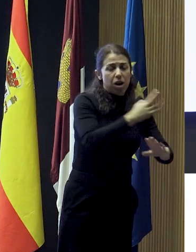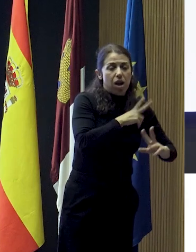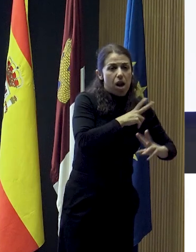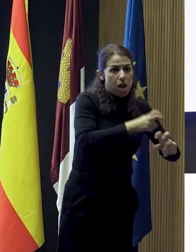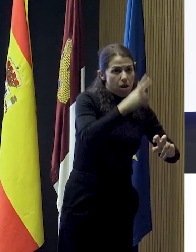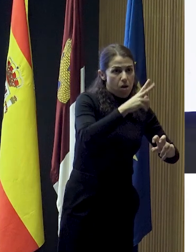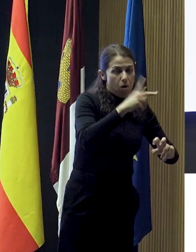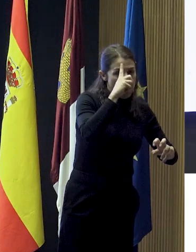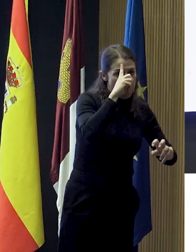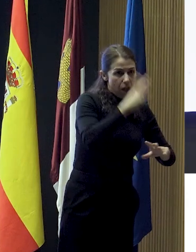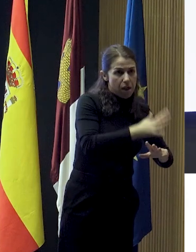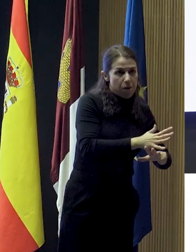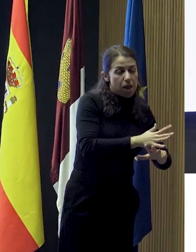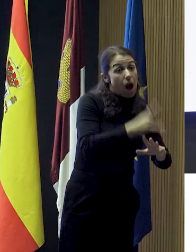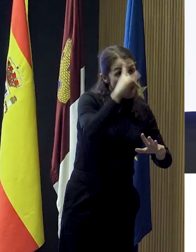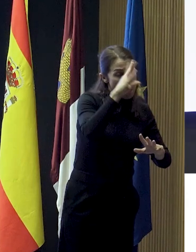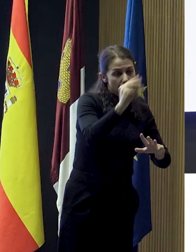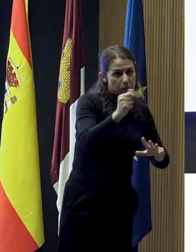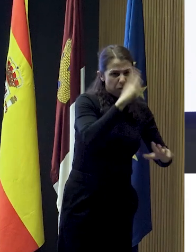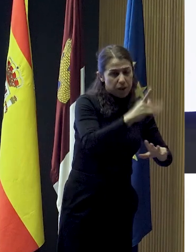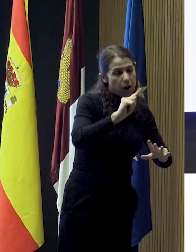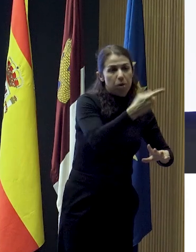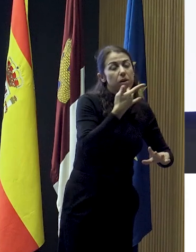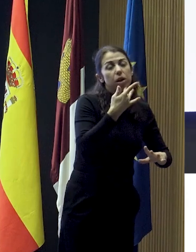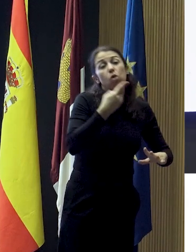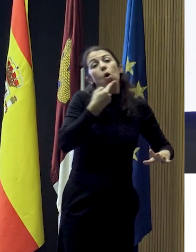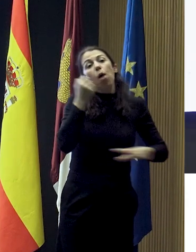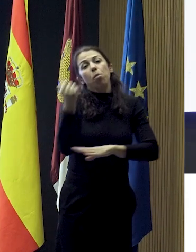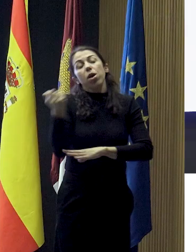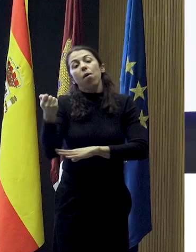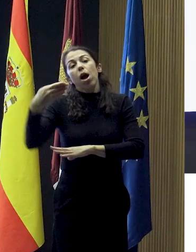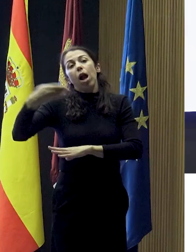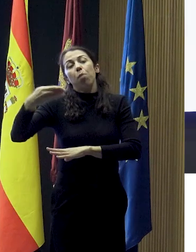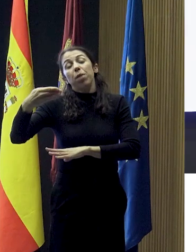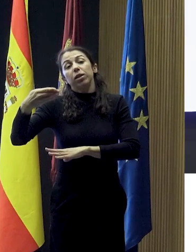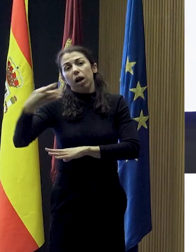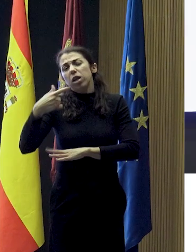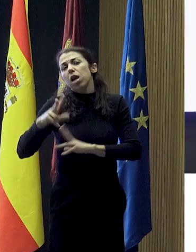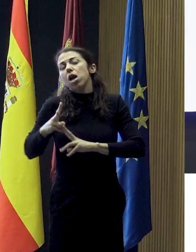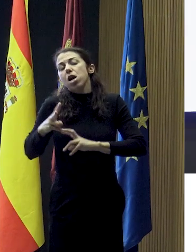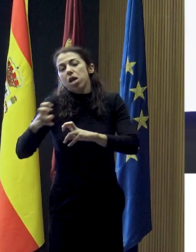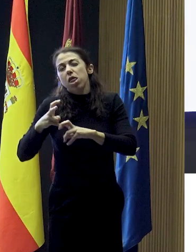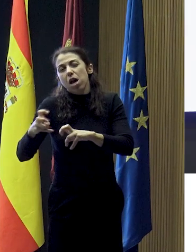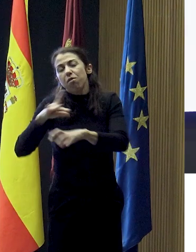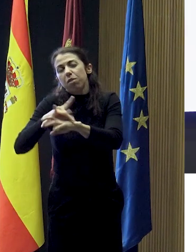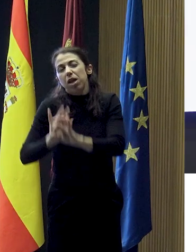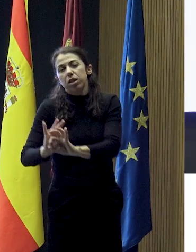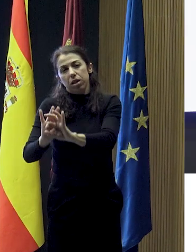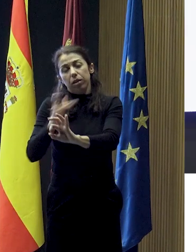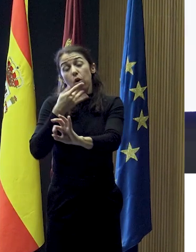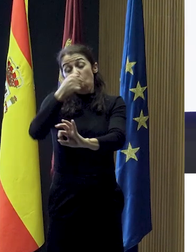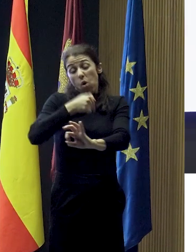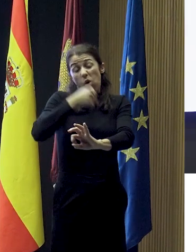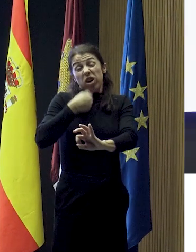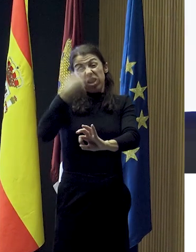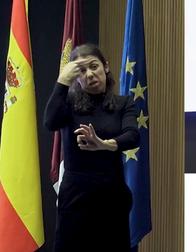de la demencia en la enfermedad de Alzheimer y otros que apoyaban que era el beta-amiloide el que comenzaba esta patología. Hoy en